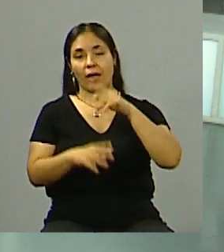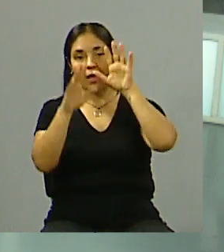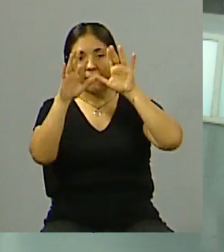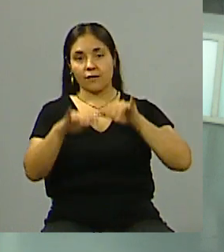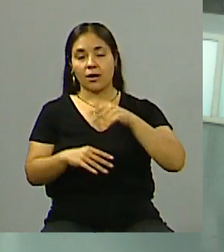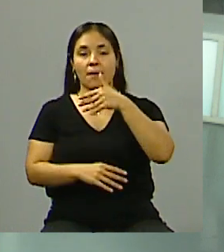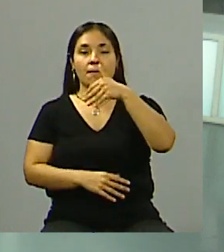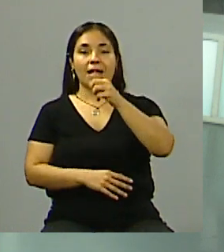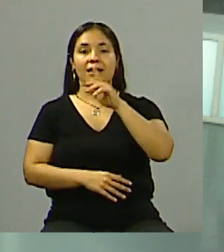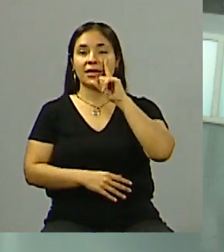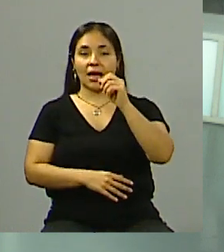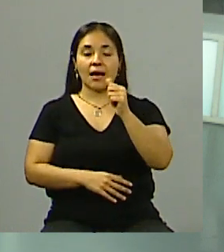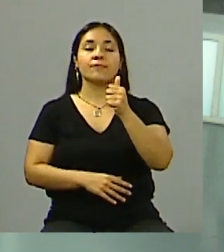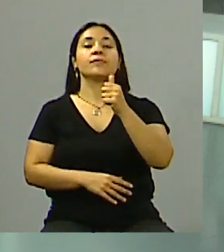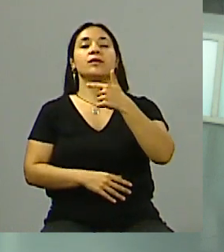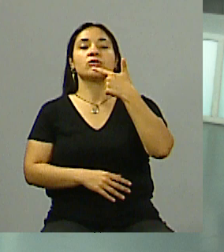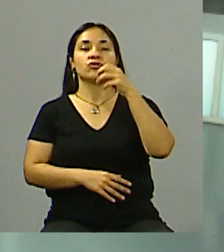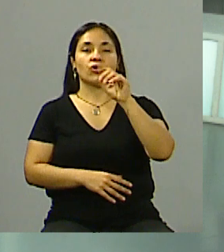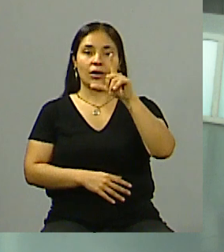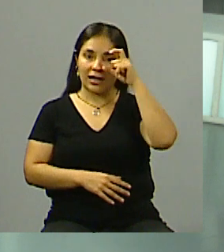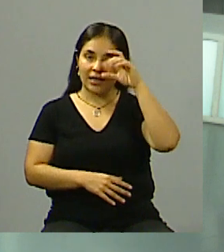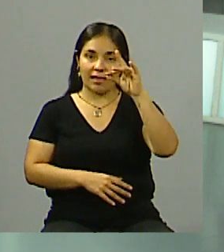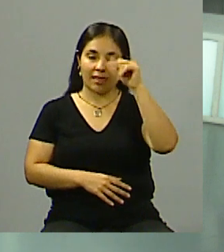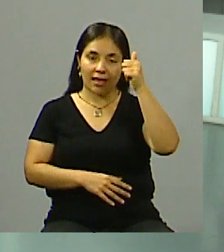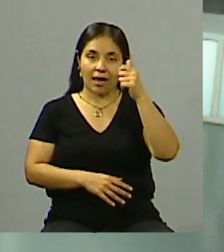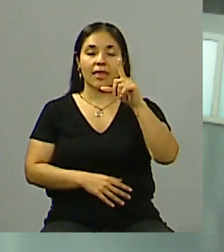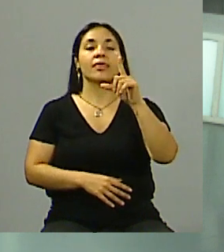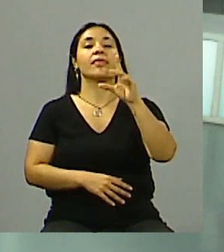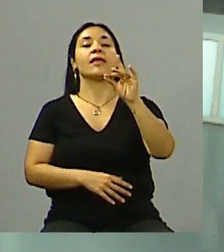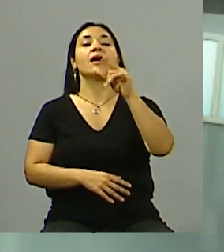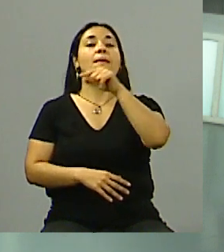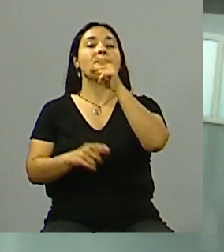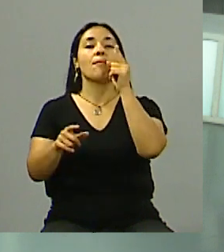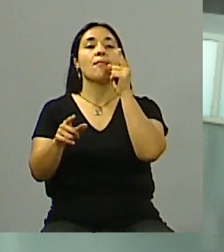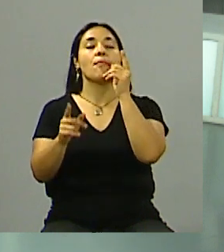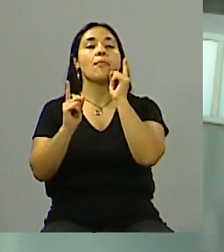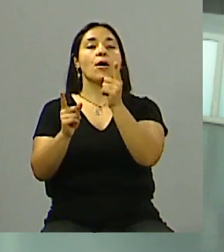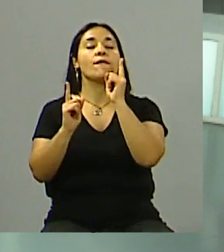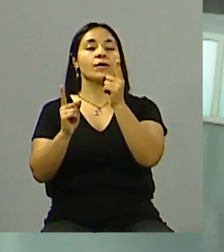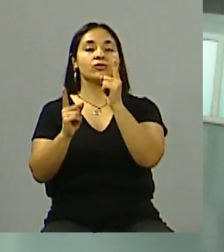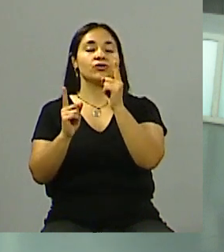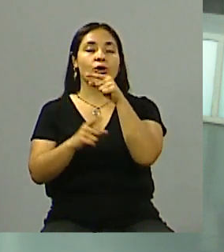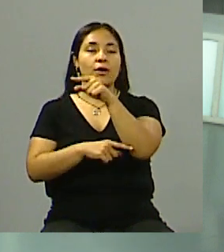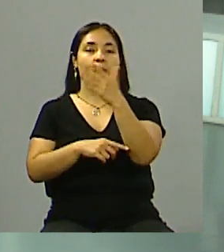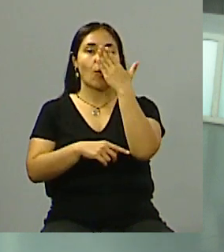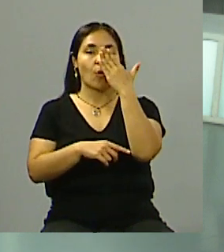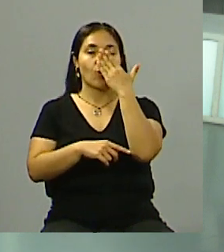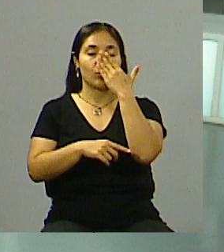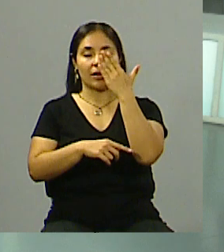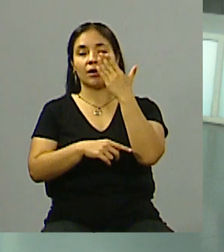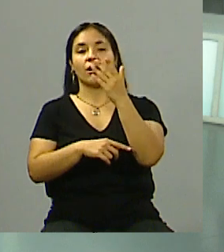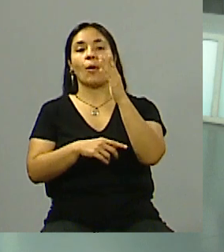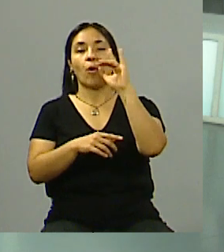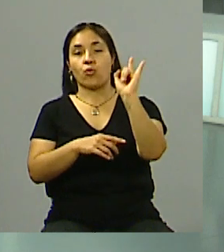Soledad Segura. Ella es profesora de la Universidad Nacional de Córdoba, investigadora del CONICET y, por supuesto, directora de RAICET, que es